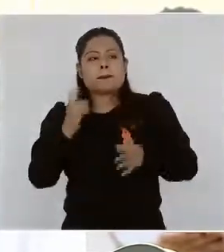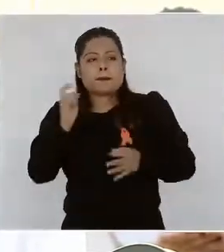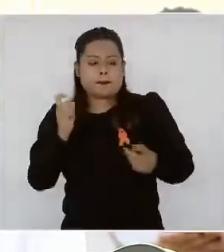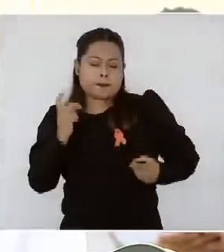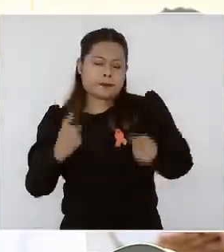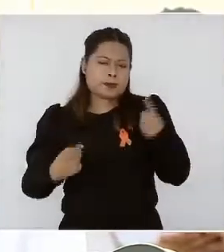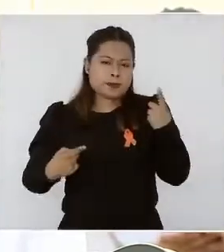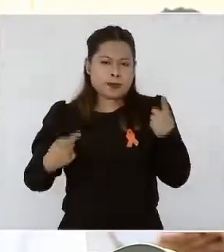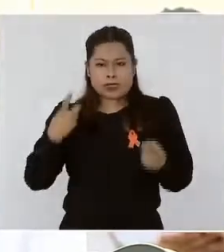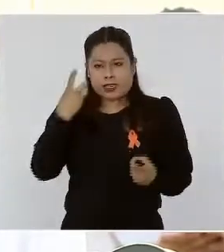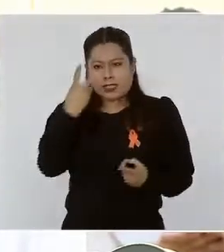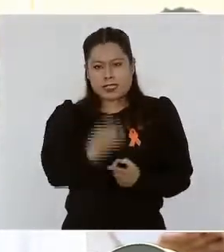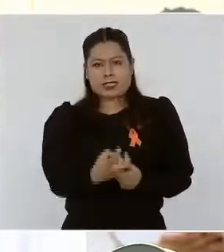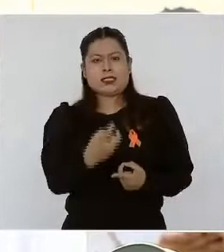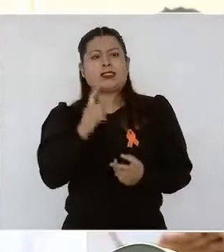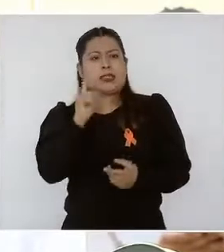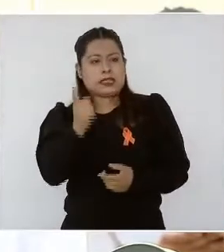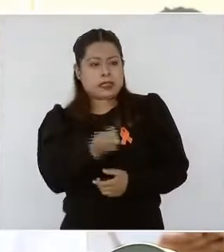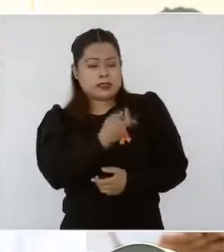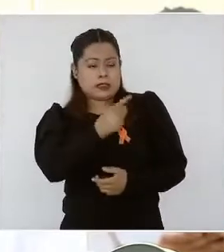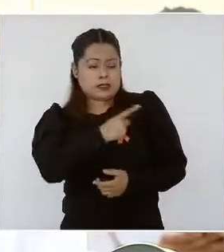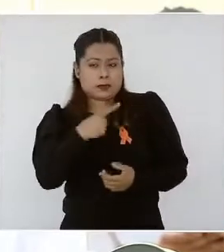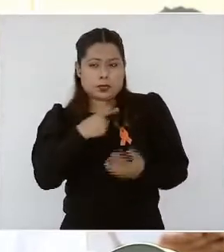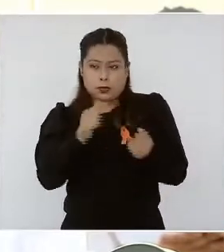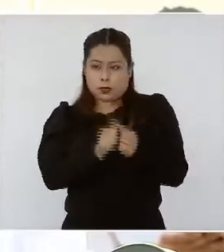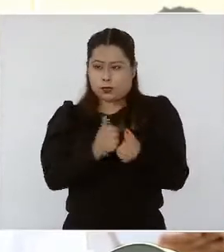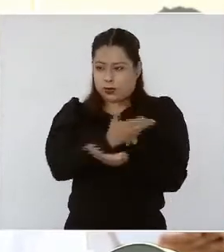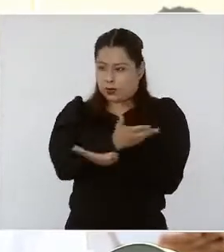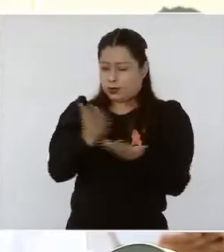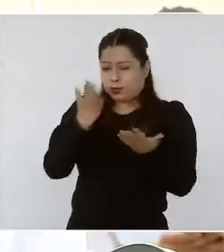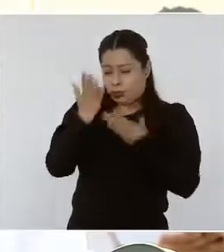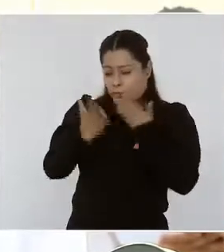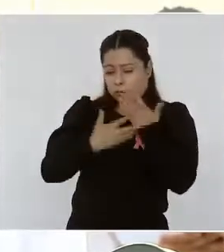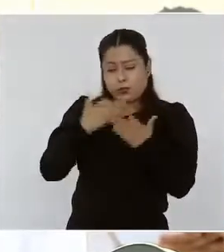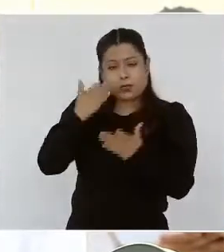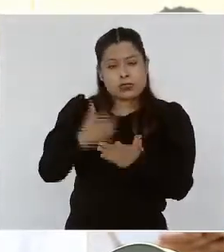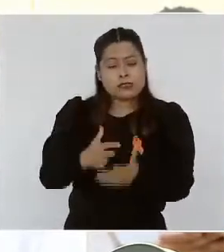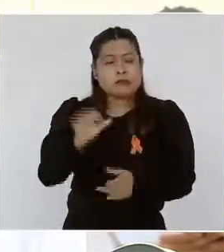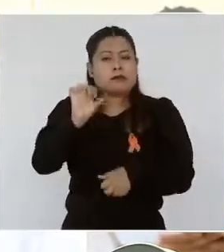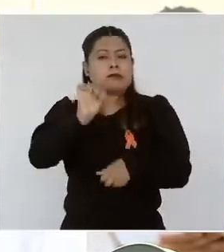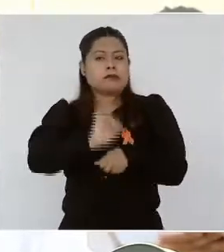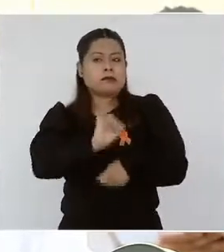disfrutables. Y eso es una de las cuestiones que también tienen ustedes como estudiantes de secundaria que aprender,